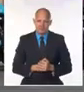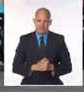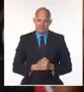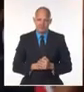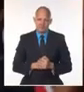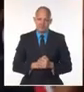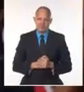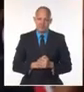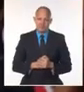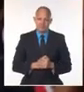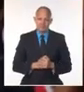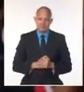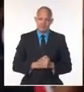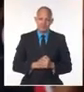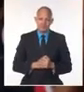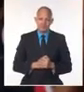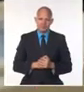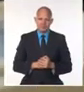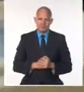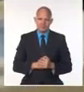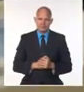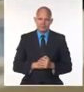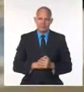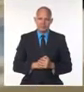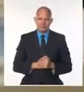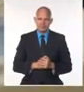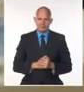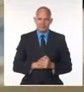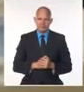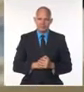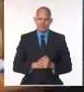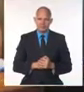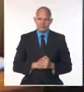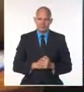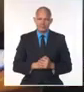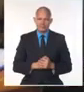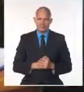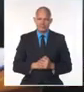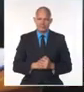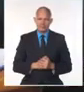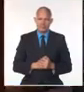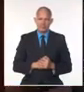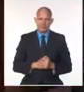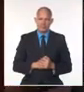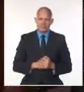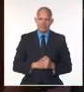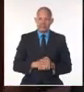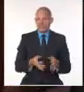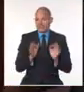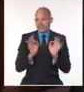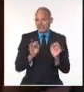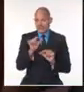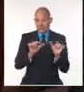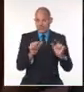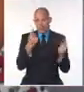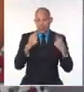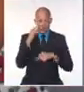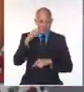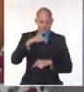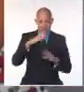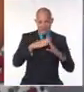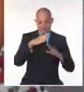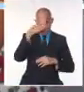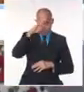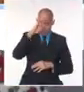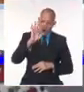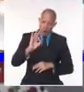Meses de espera por un documento pendiente de ser legalizado ha sido motivo de preocupación de cientos de cubanos dentro y fuera de Cuba. La necesidad de